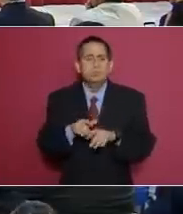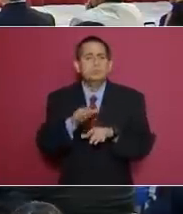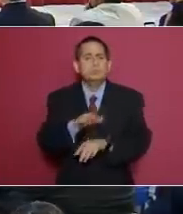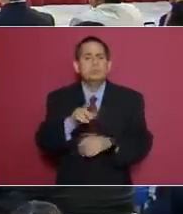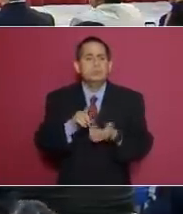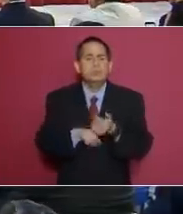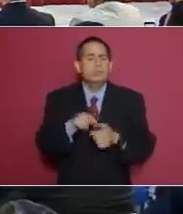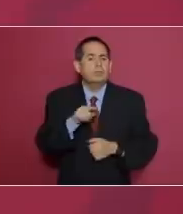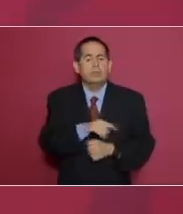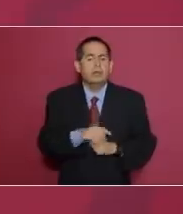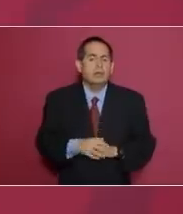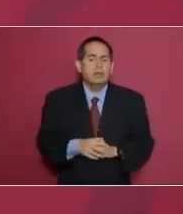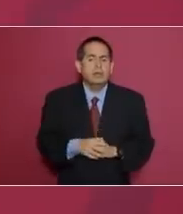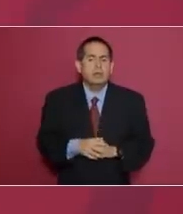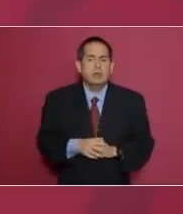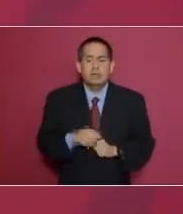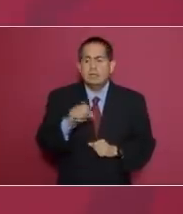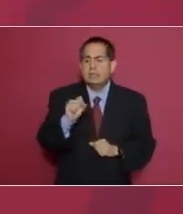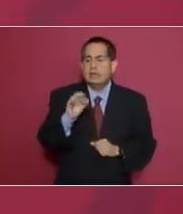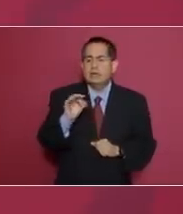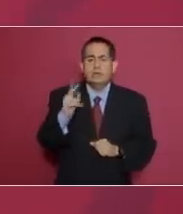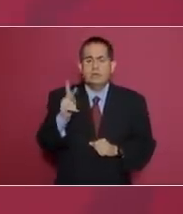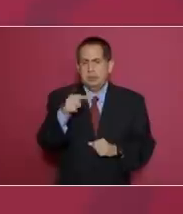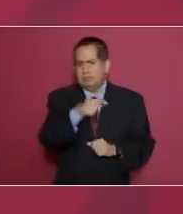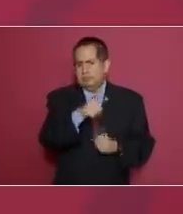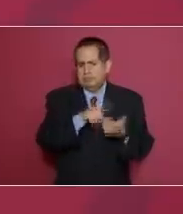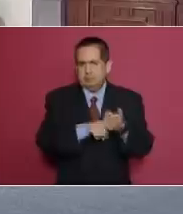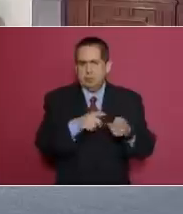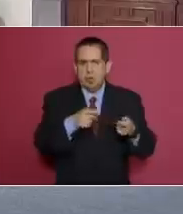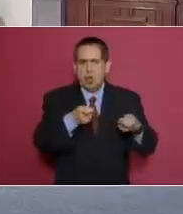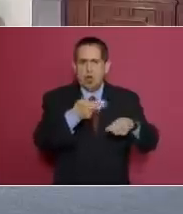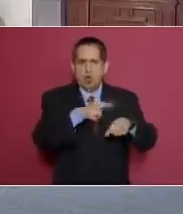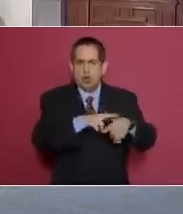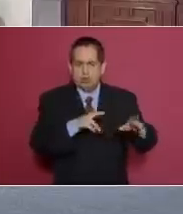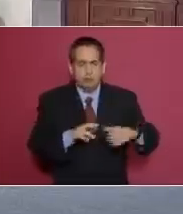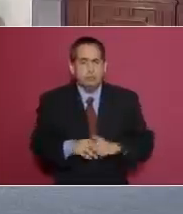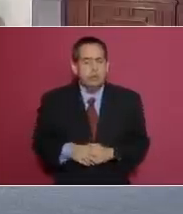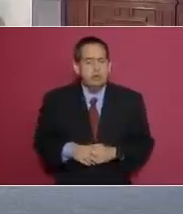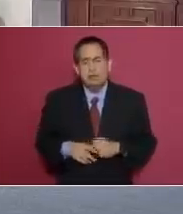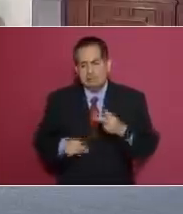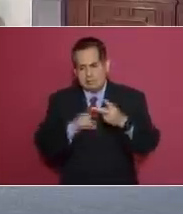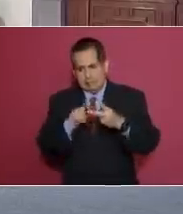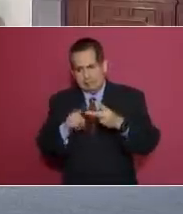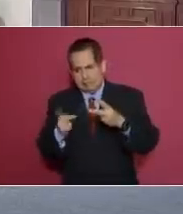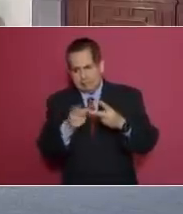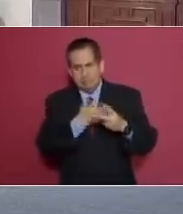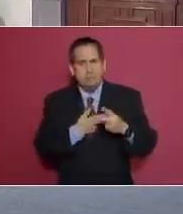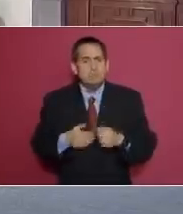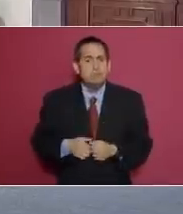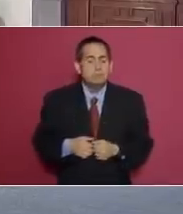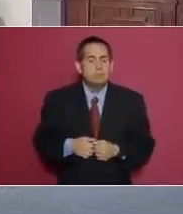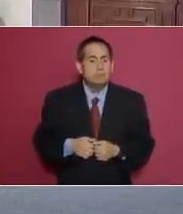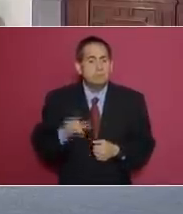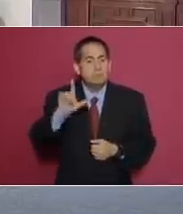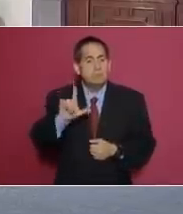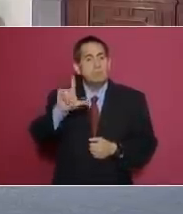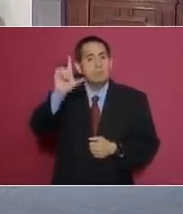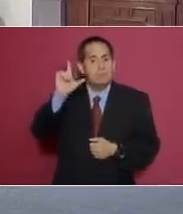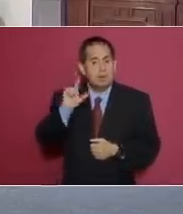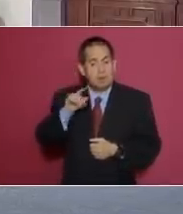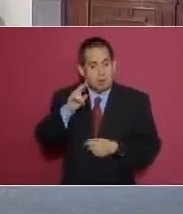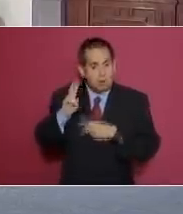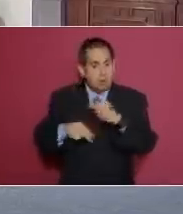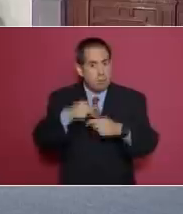la función pública. La segunda pregunta, presidente. El lunes estuvimos en su tierra